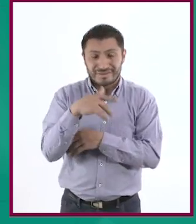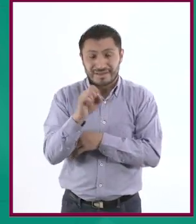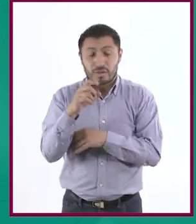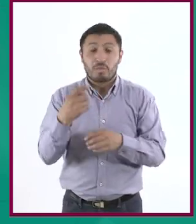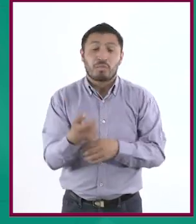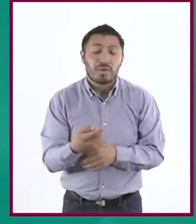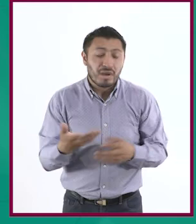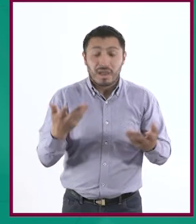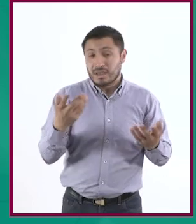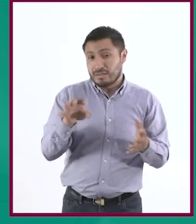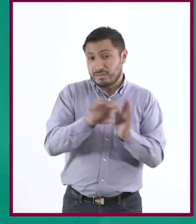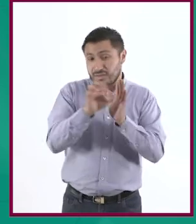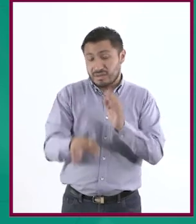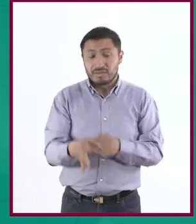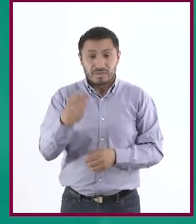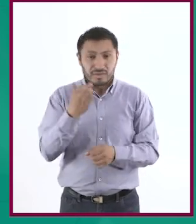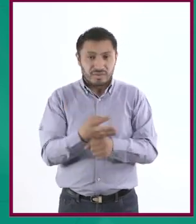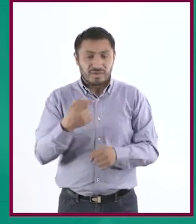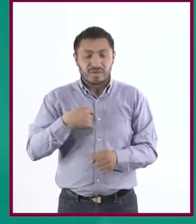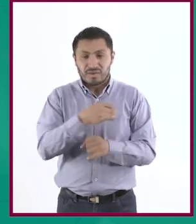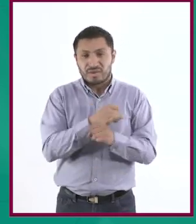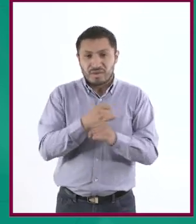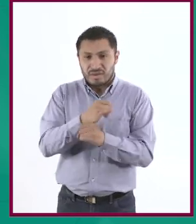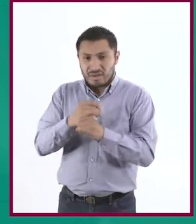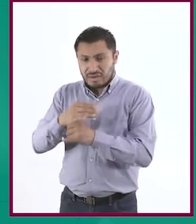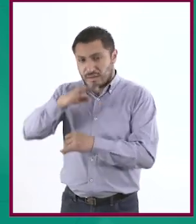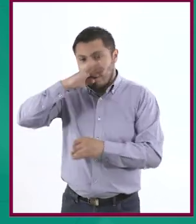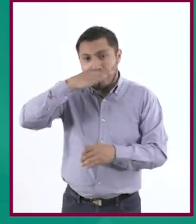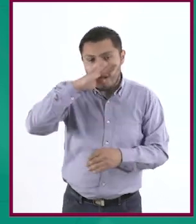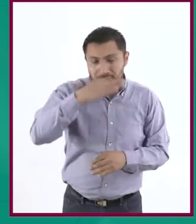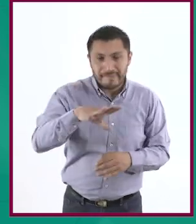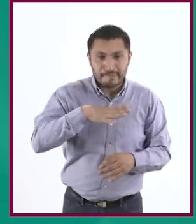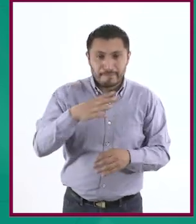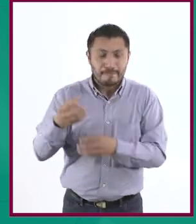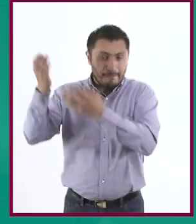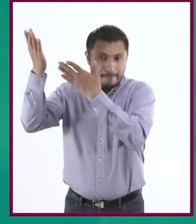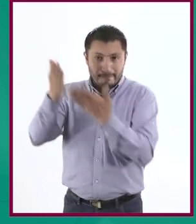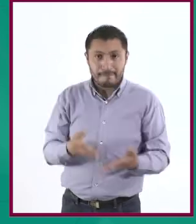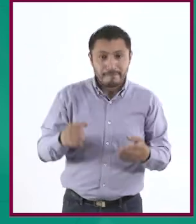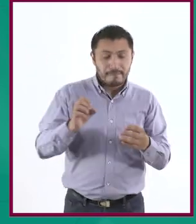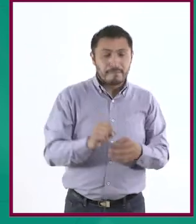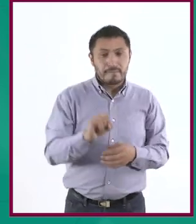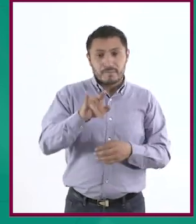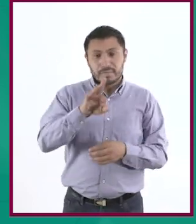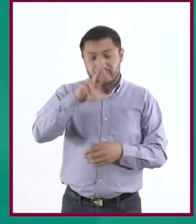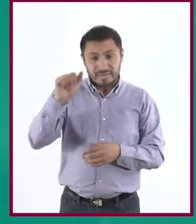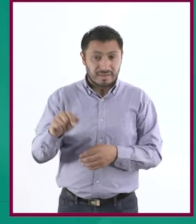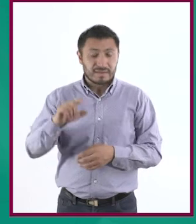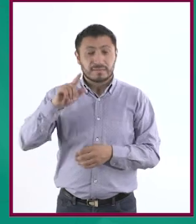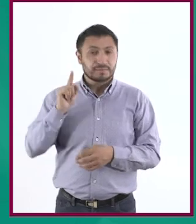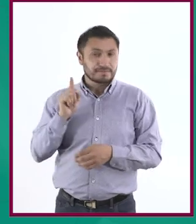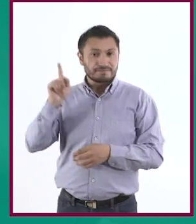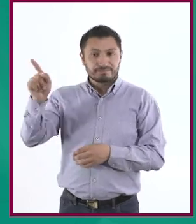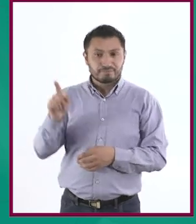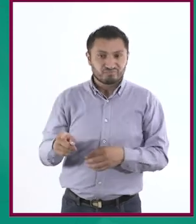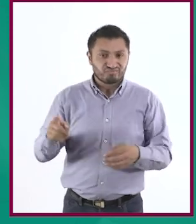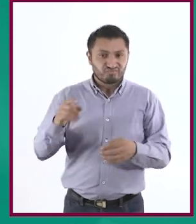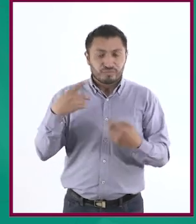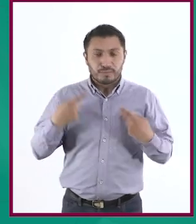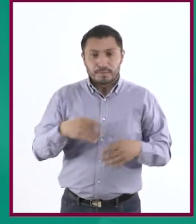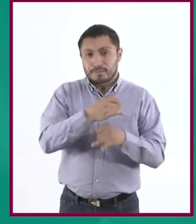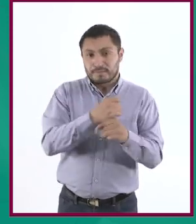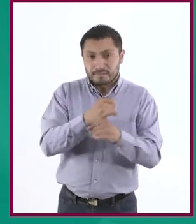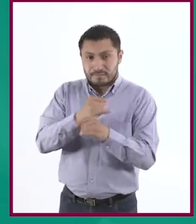ejemplo, ahorita estoy investigando el caso de un maíz que extrajeron de la Sierra Mije unos investigadores gringos con la